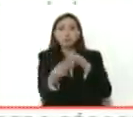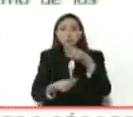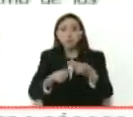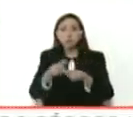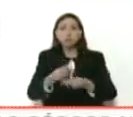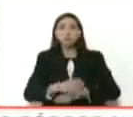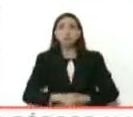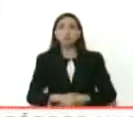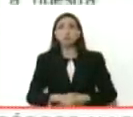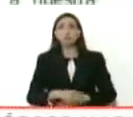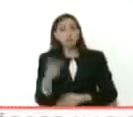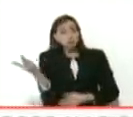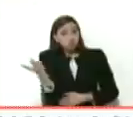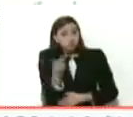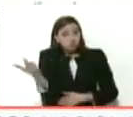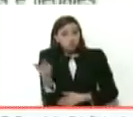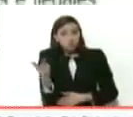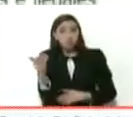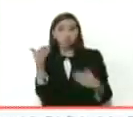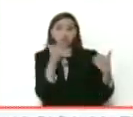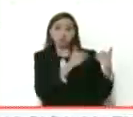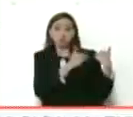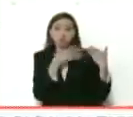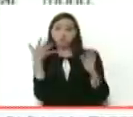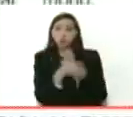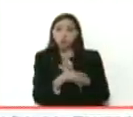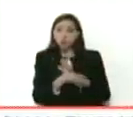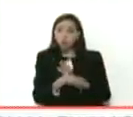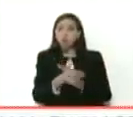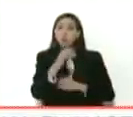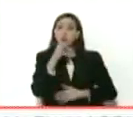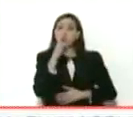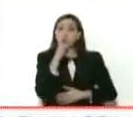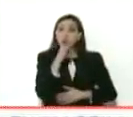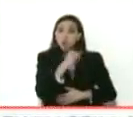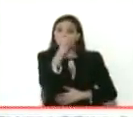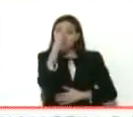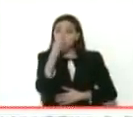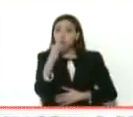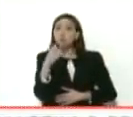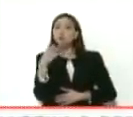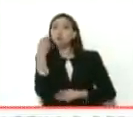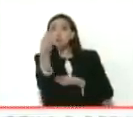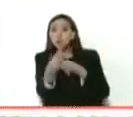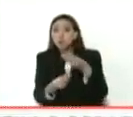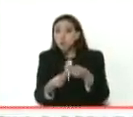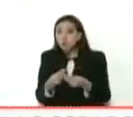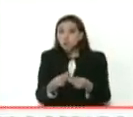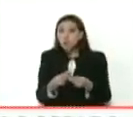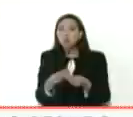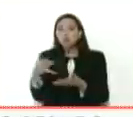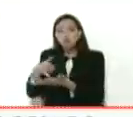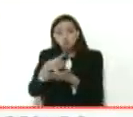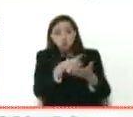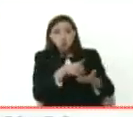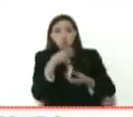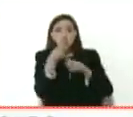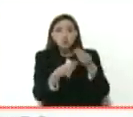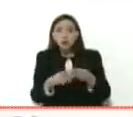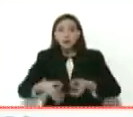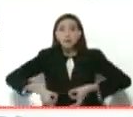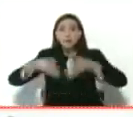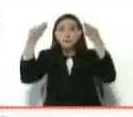ambos funcionarios son responsables de la entrega de información estratégica sensible y de carácter confidencial